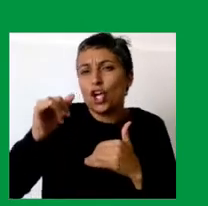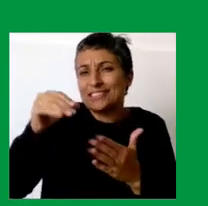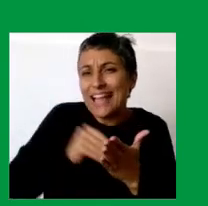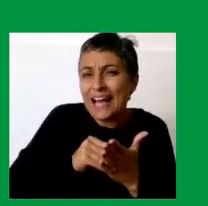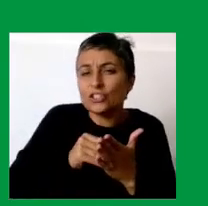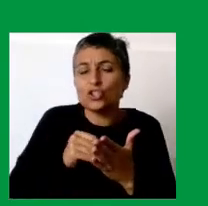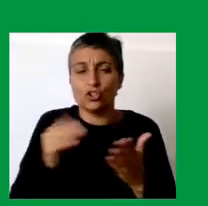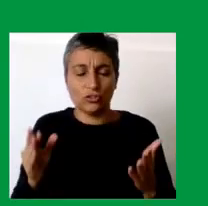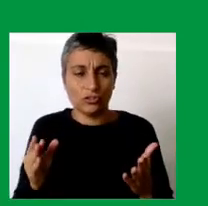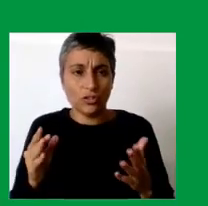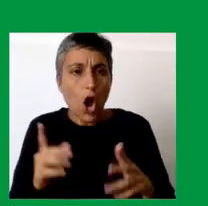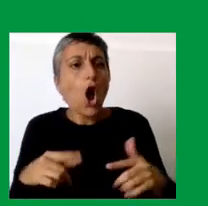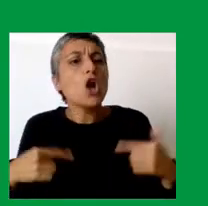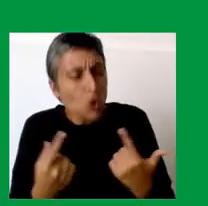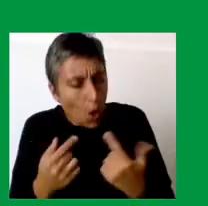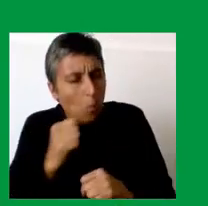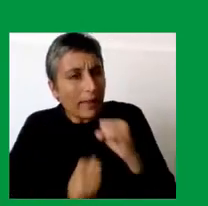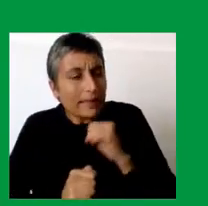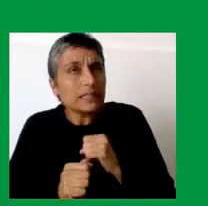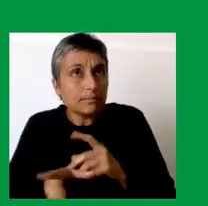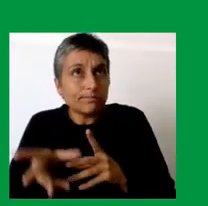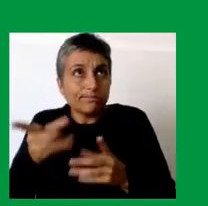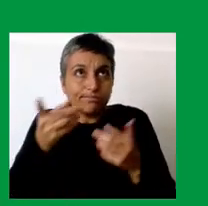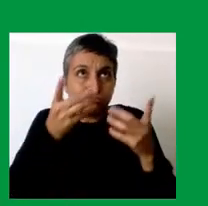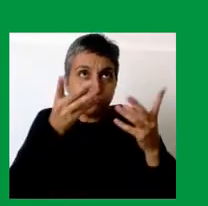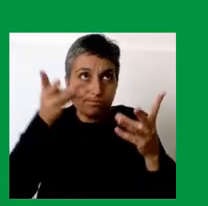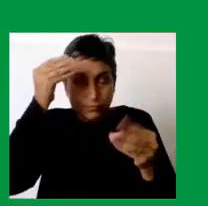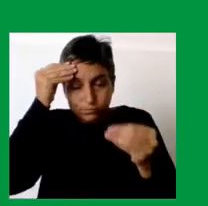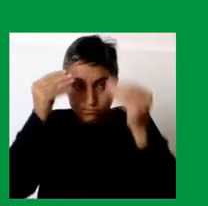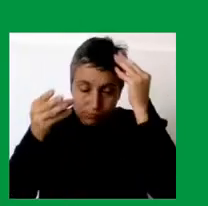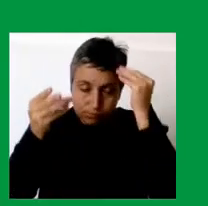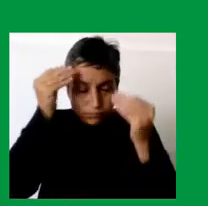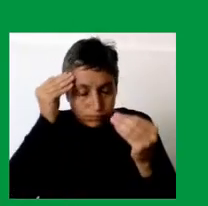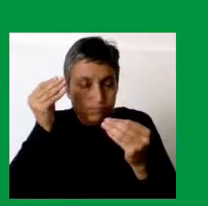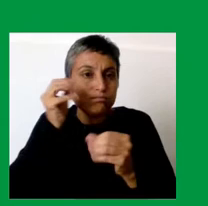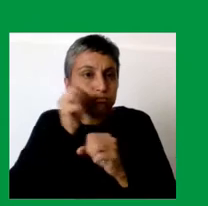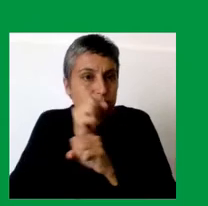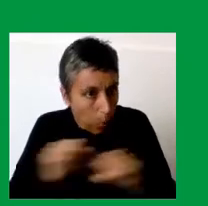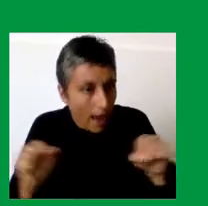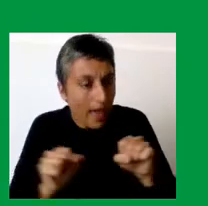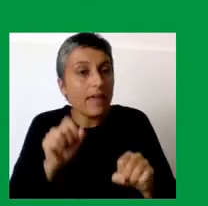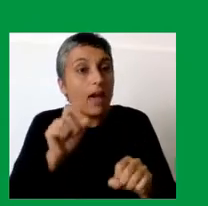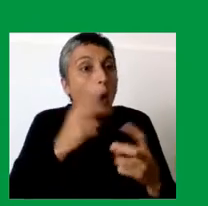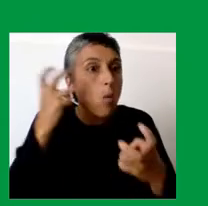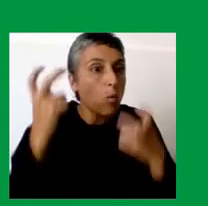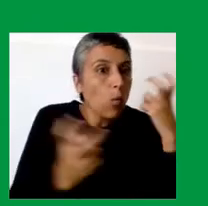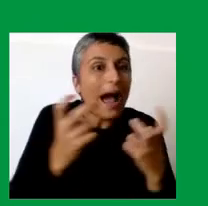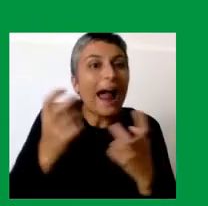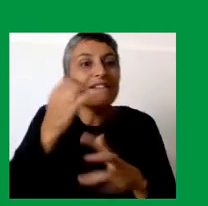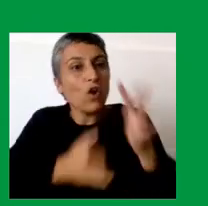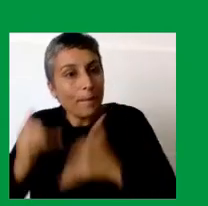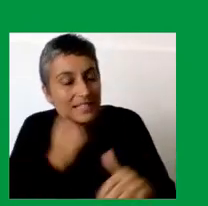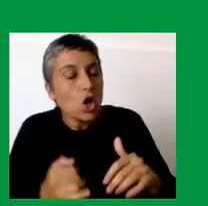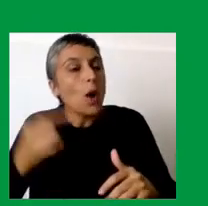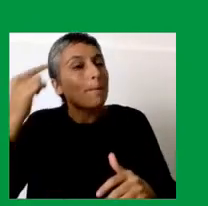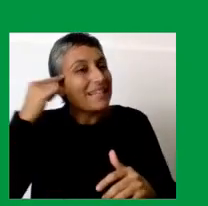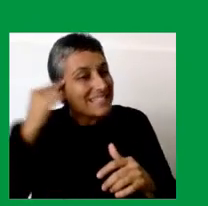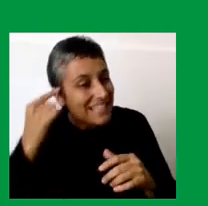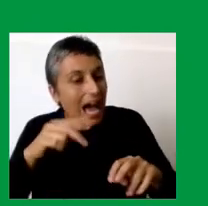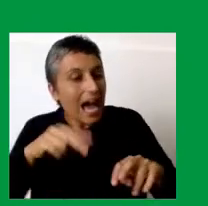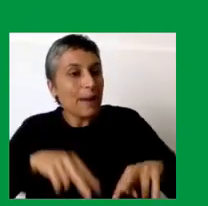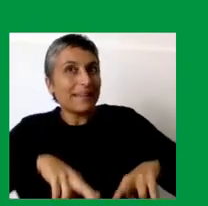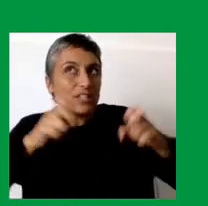nosotros no es que no podemos procesar, por supuesto que sí, obtener información, datos, analizarlo, formular